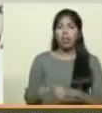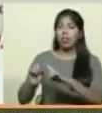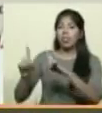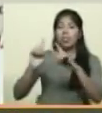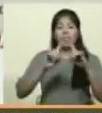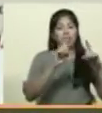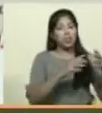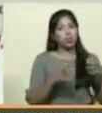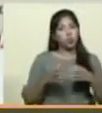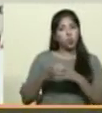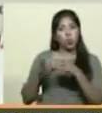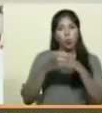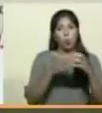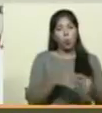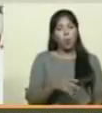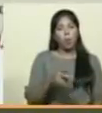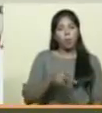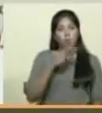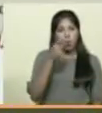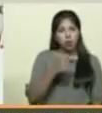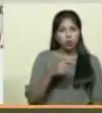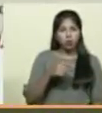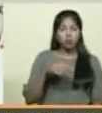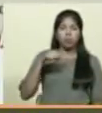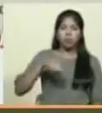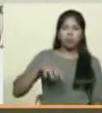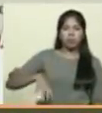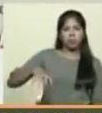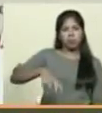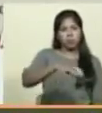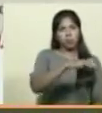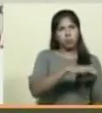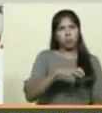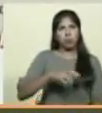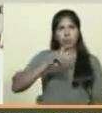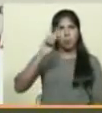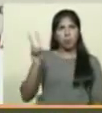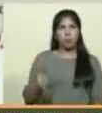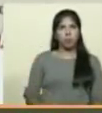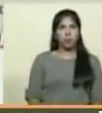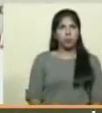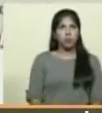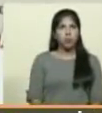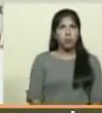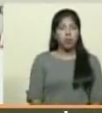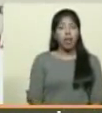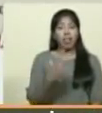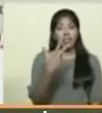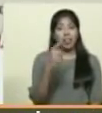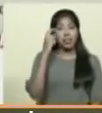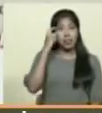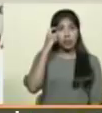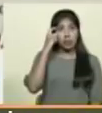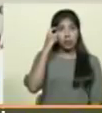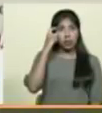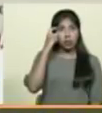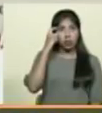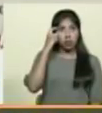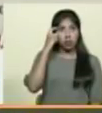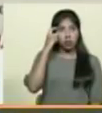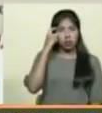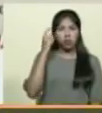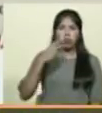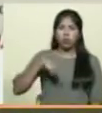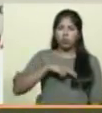políticas nacionales y regionales que participan en la elección, en un lapso de 3 días en los cuales